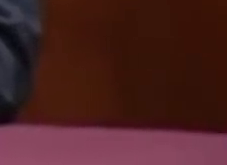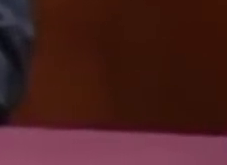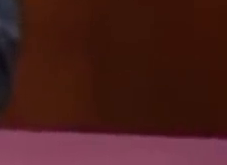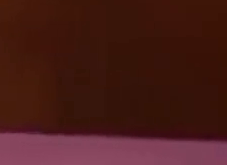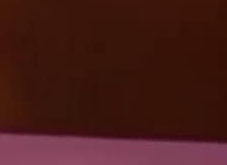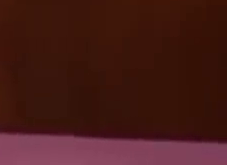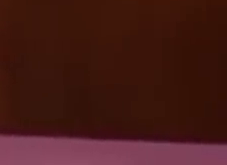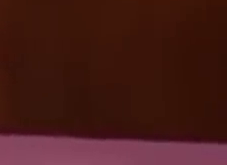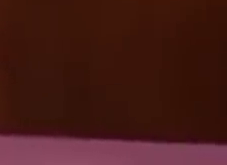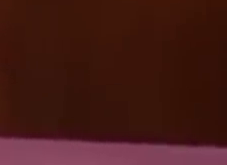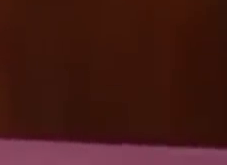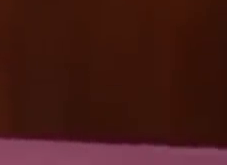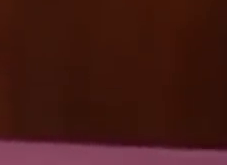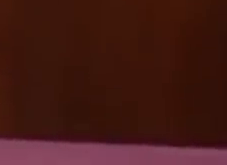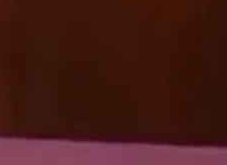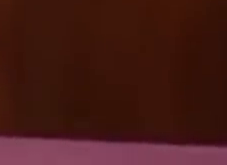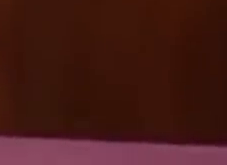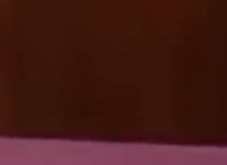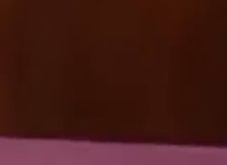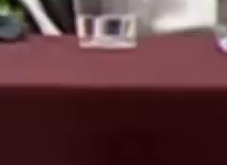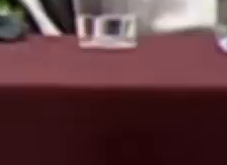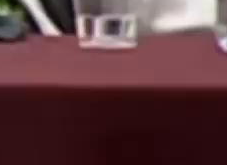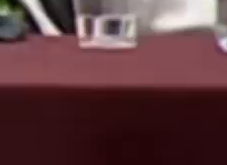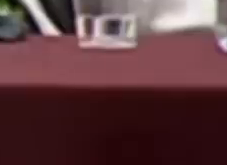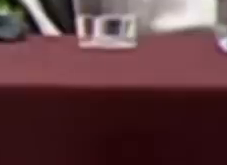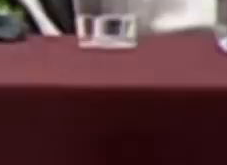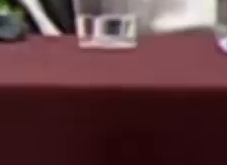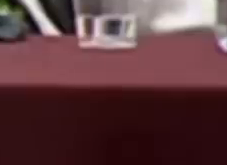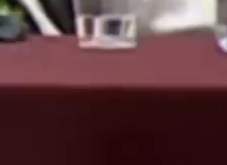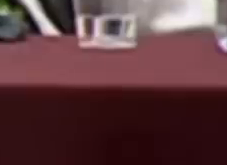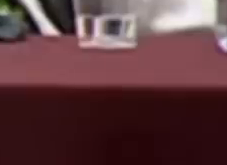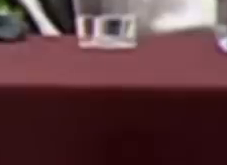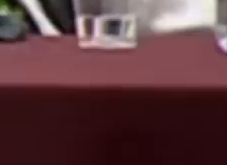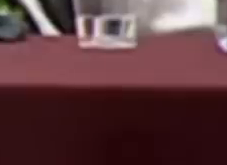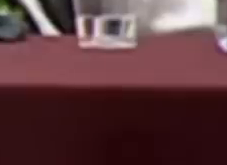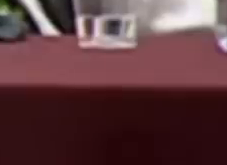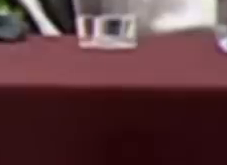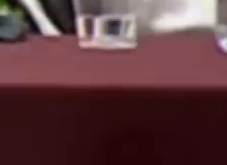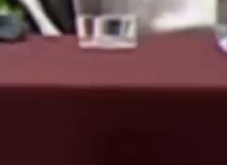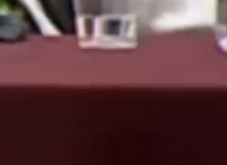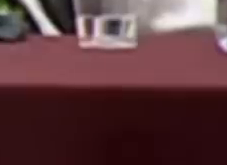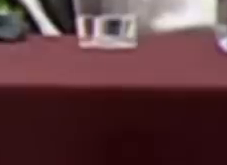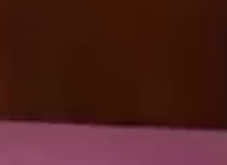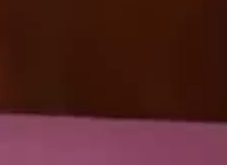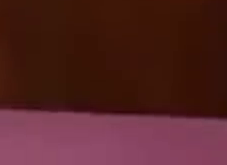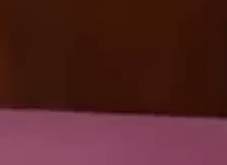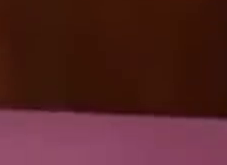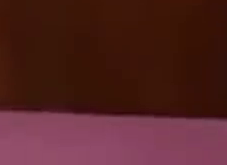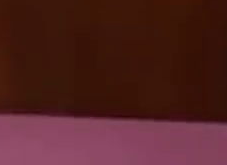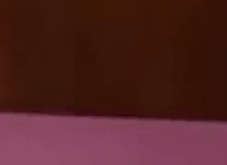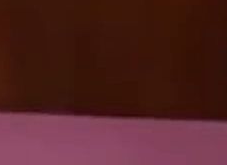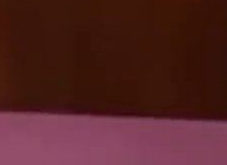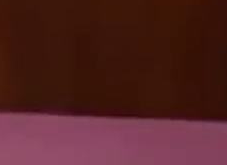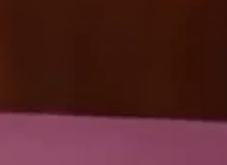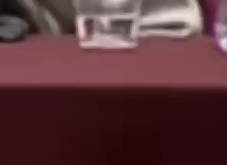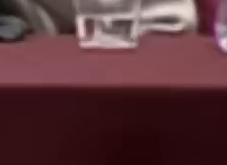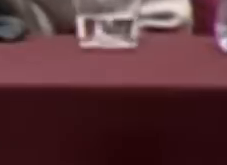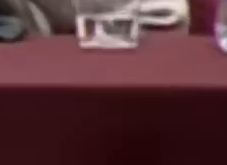Señorita Jennifer Paredes, usted trabajaba desde el 2019 para la empresa Espino